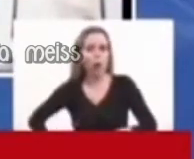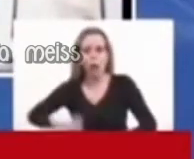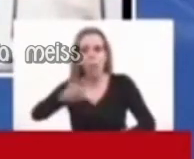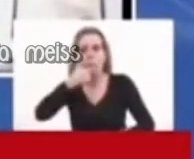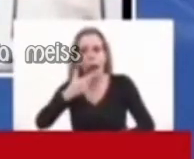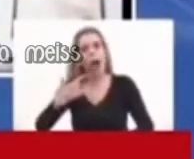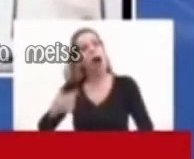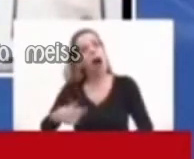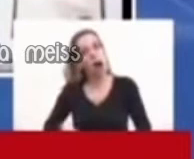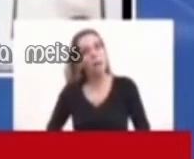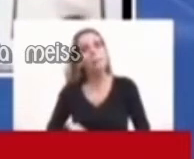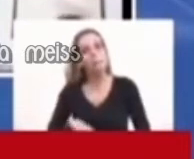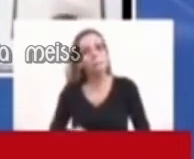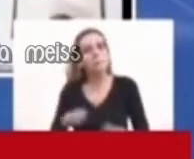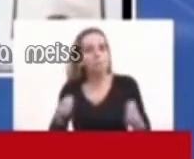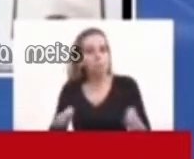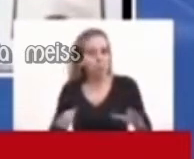Ah, mirá.